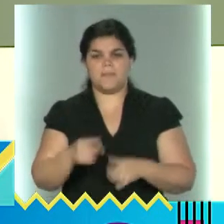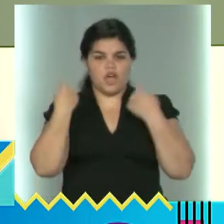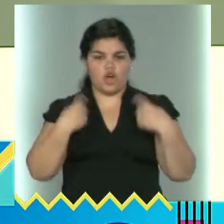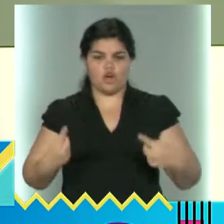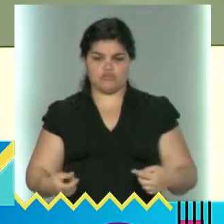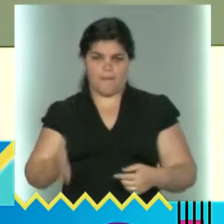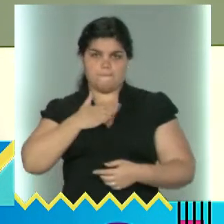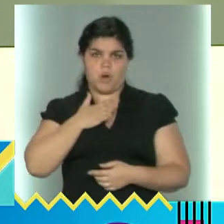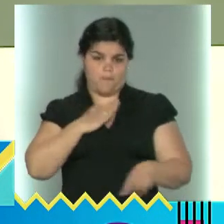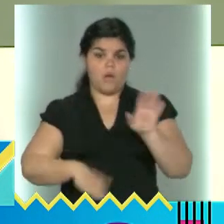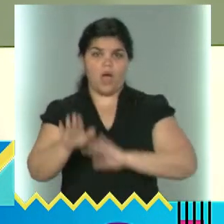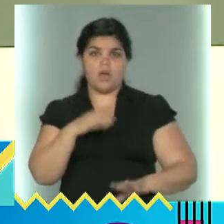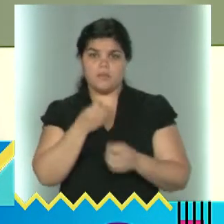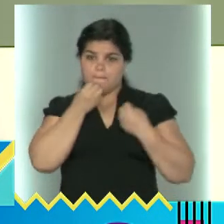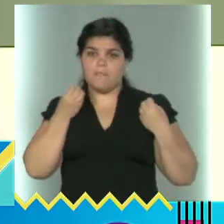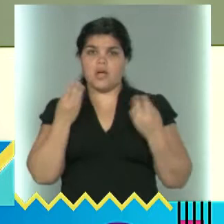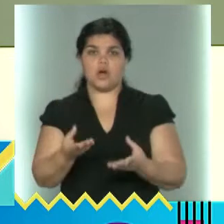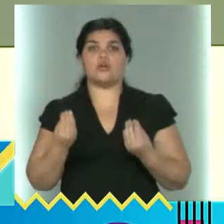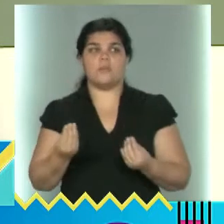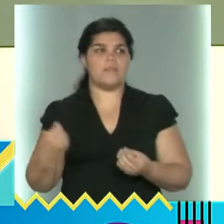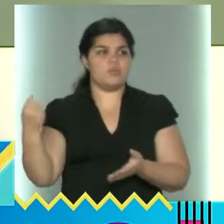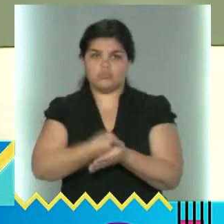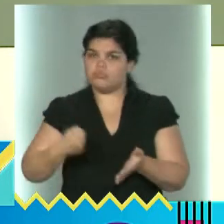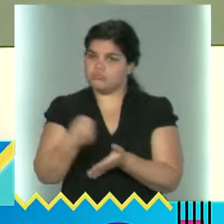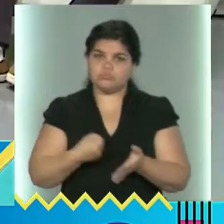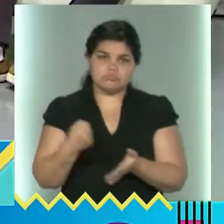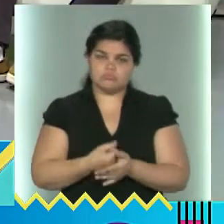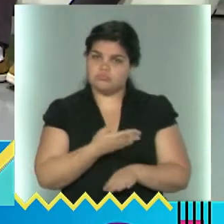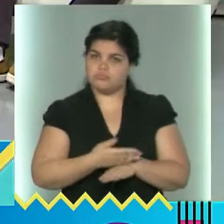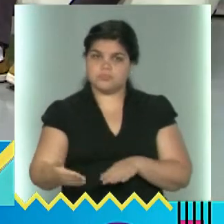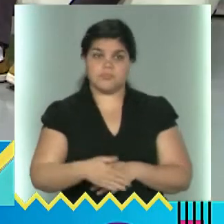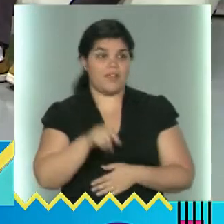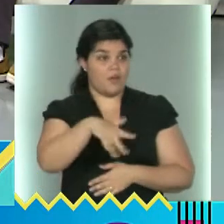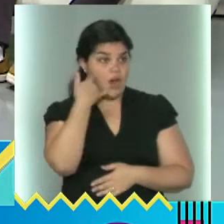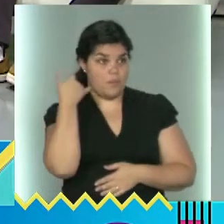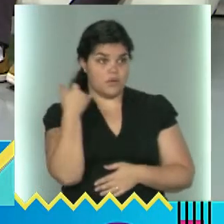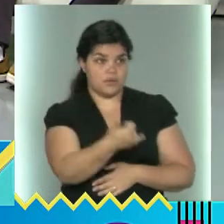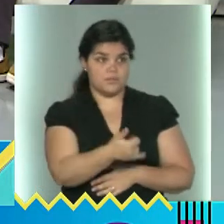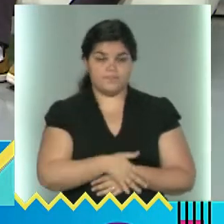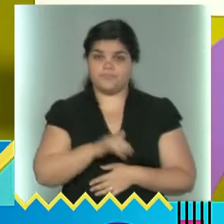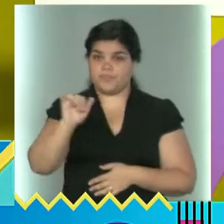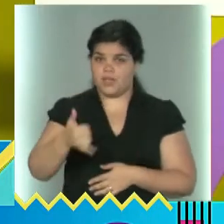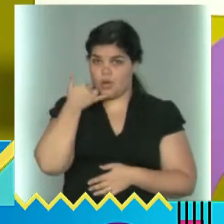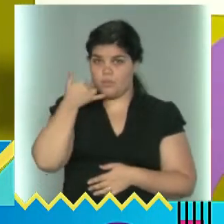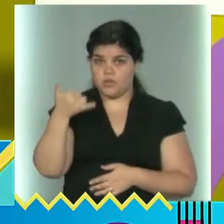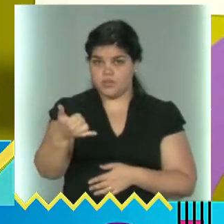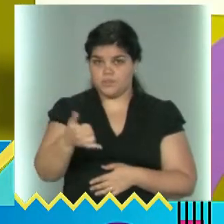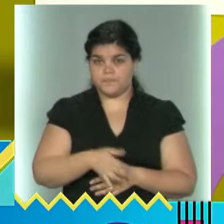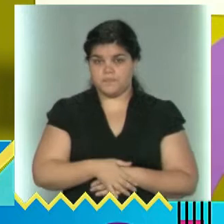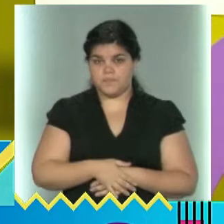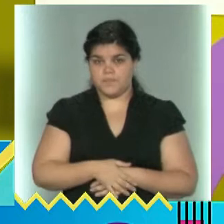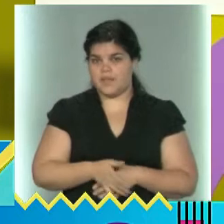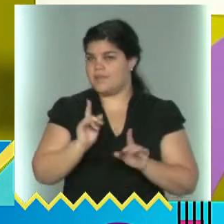hace también para mí sigue siendo un desafío. Yo no voy a parar con la camino. Estamos en comunicación. Exactamente, nos vamos a una comunicación telefónica. Ya recién